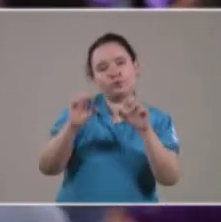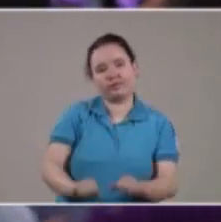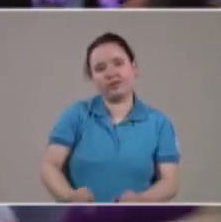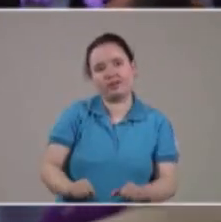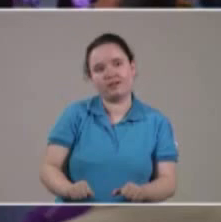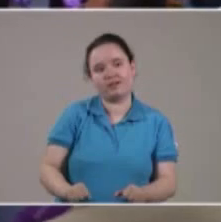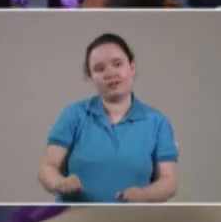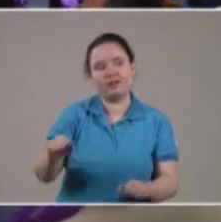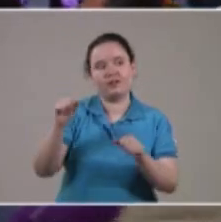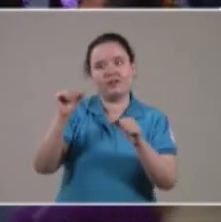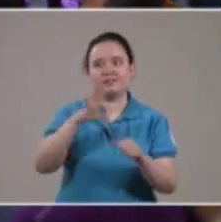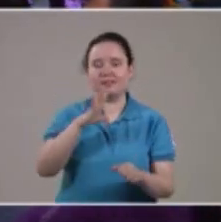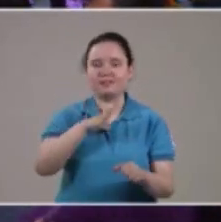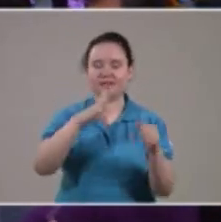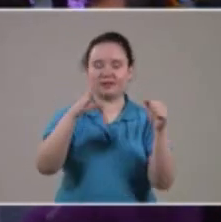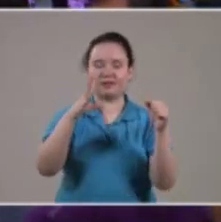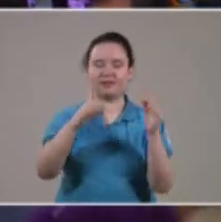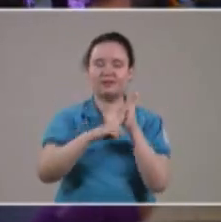todos.